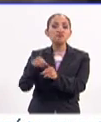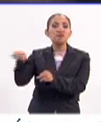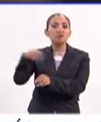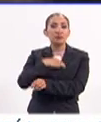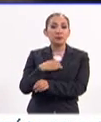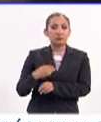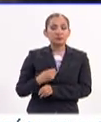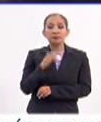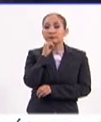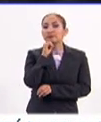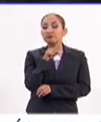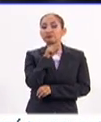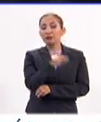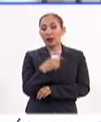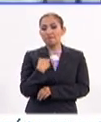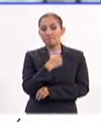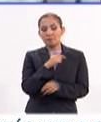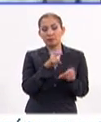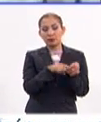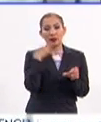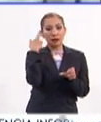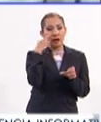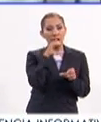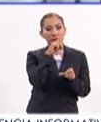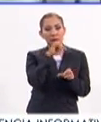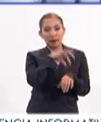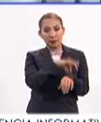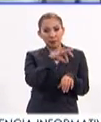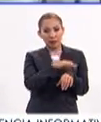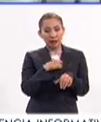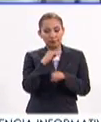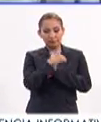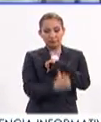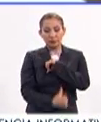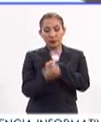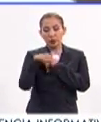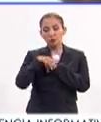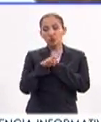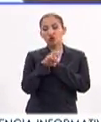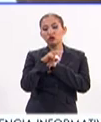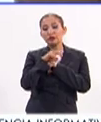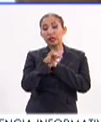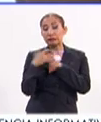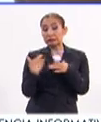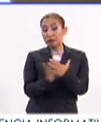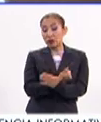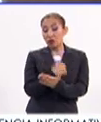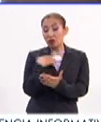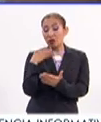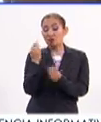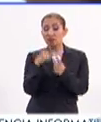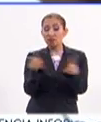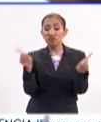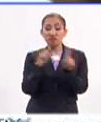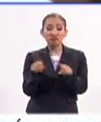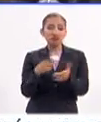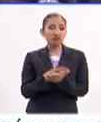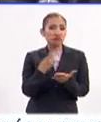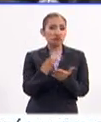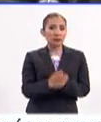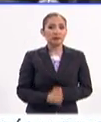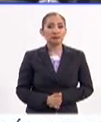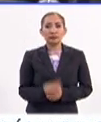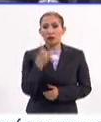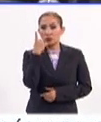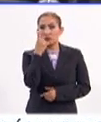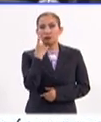institución. Además, pertenece a la Real Academia de Medicina y Cirugía de Murcia y es la ganadora de múltiples premios.